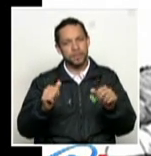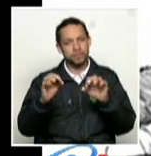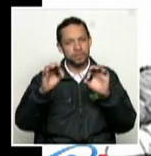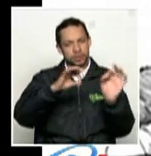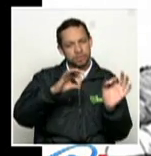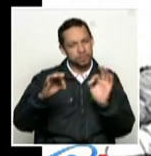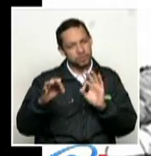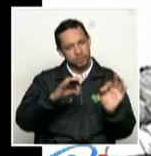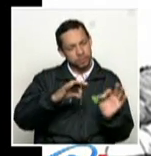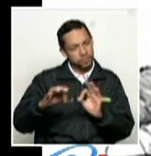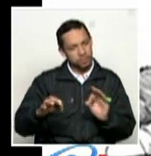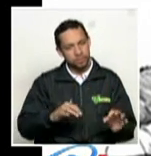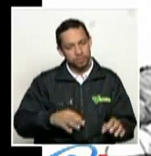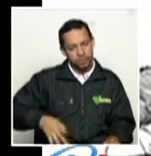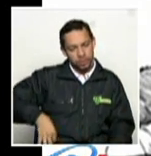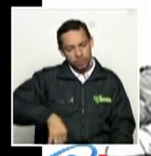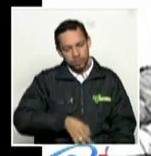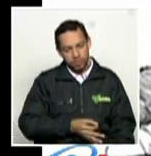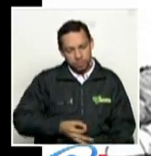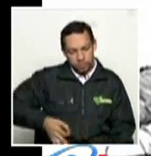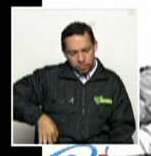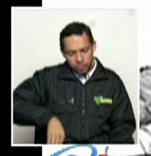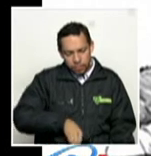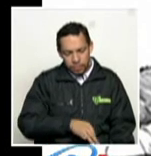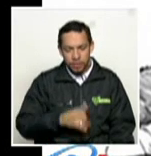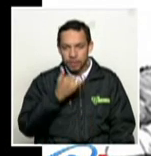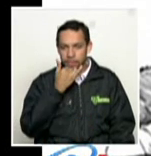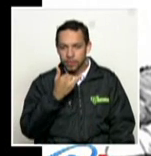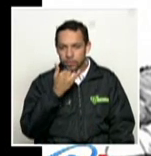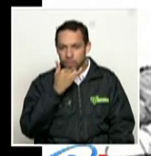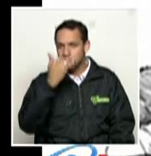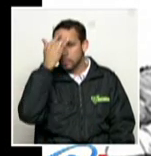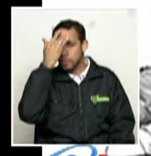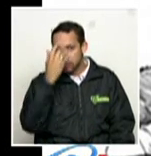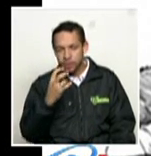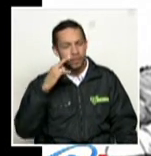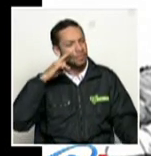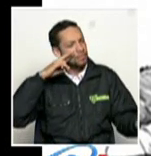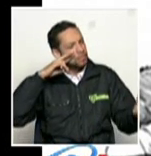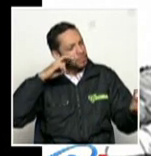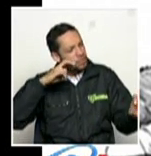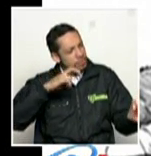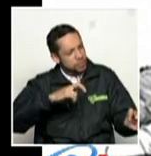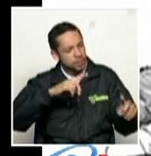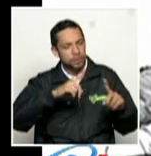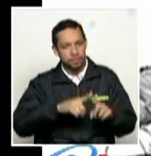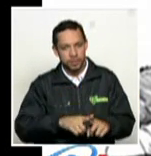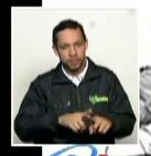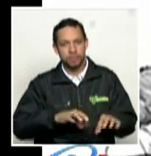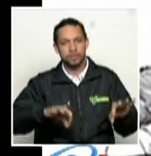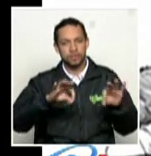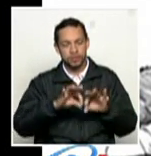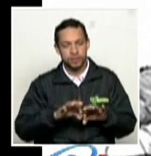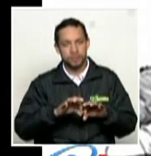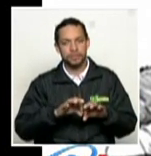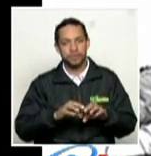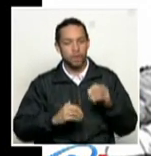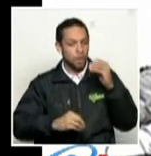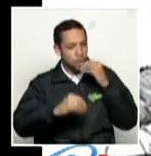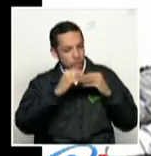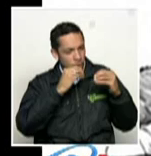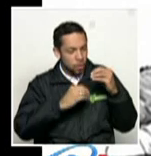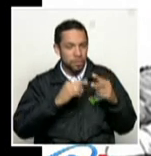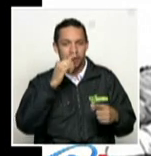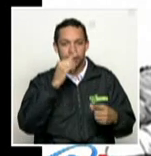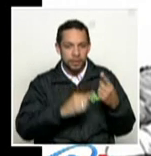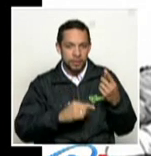evaluar y descartar una patología, ¿por qué? ¿Qué es lo que le está causando ese tipo de problema? La dieta también en ese caso, y en